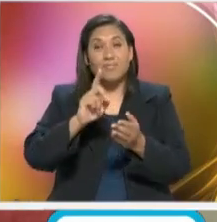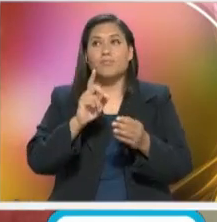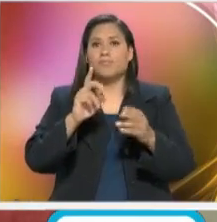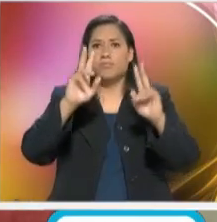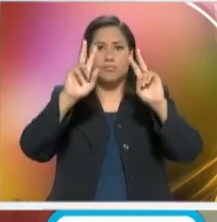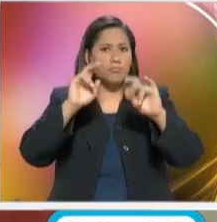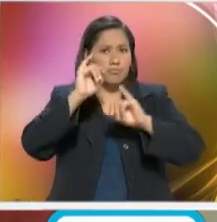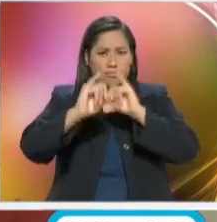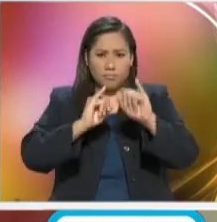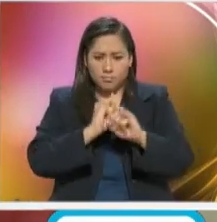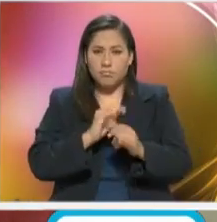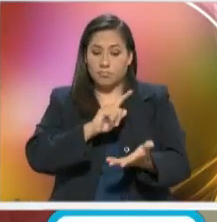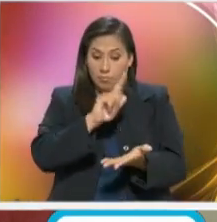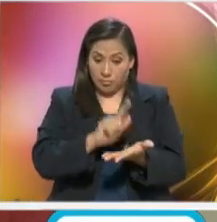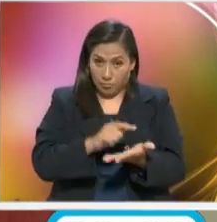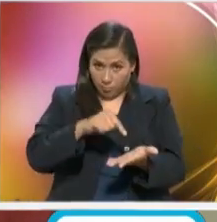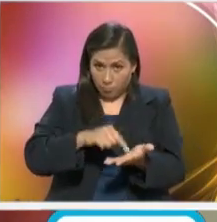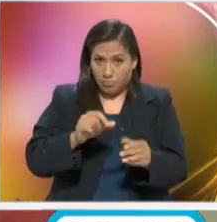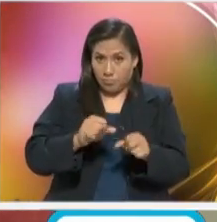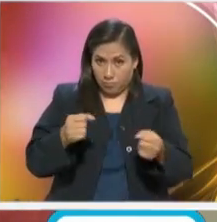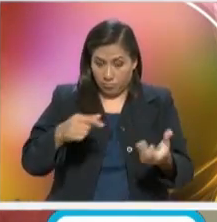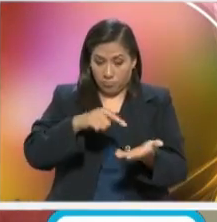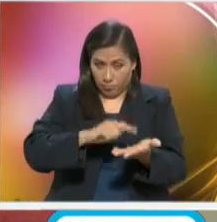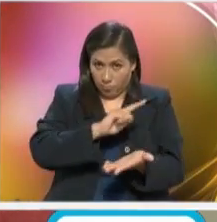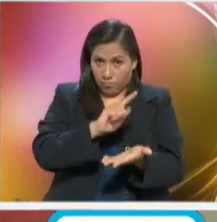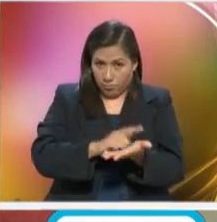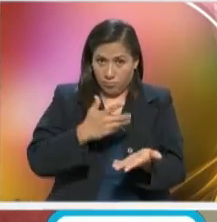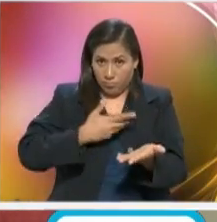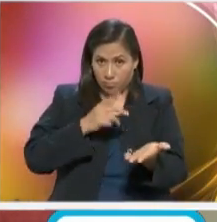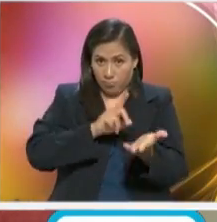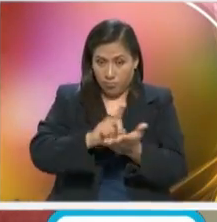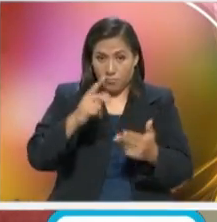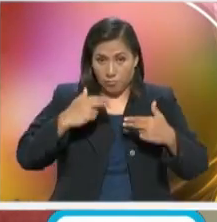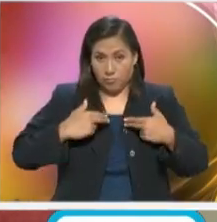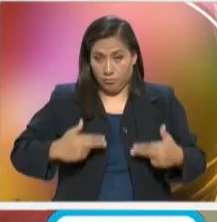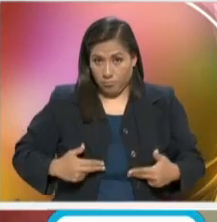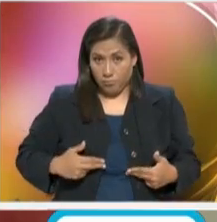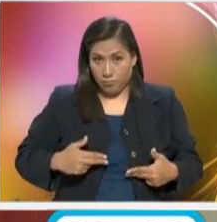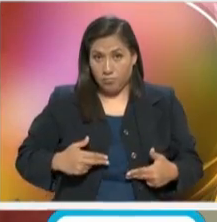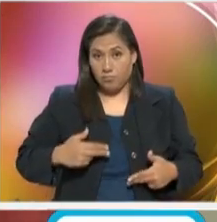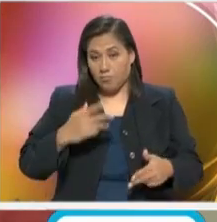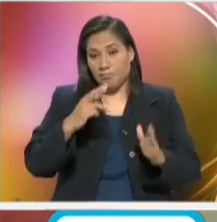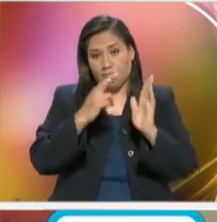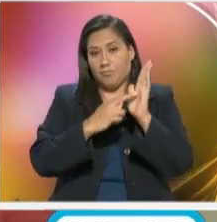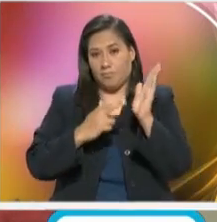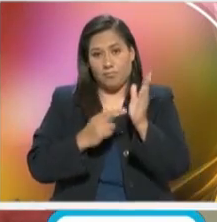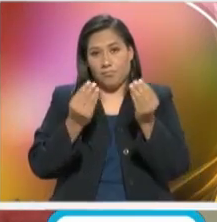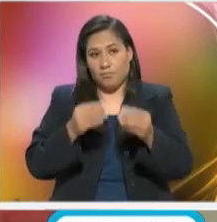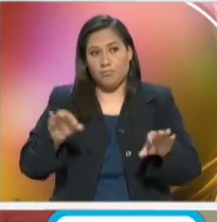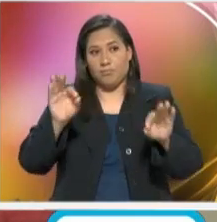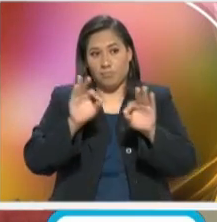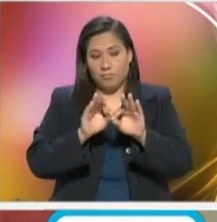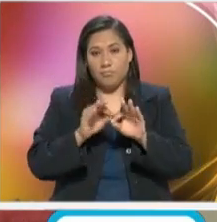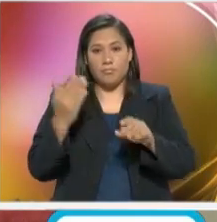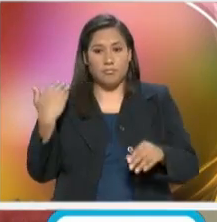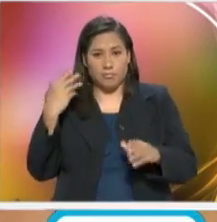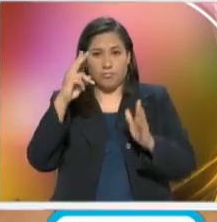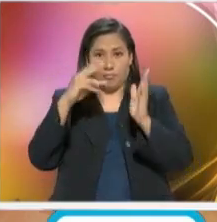internacionalmente y nuestra Constitución ahora como a rango de derecho humano, a raíz de la reforma tan importante de